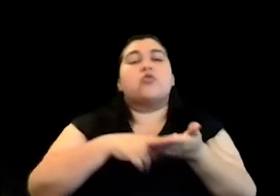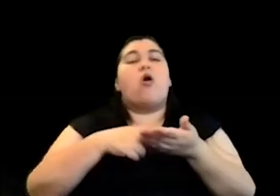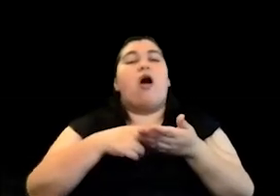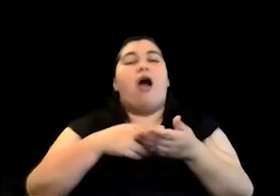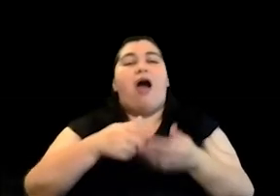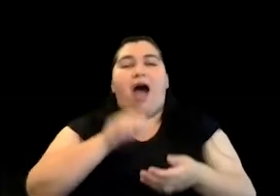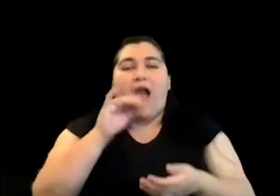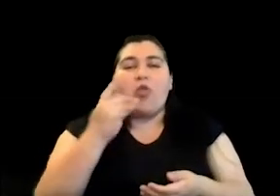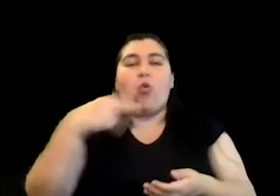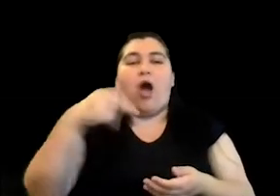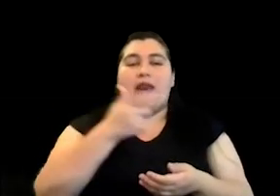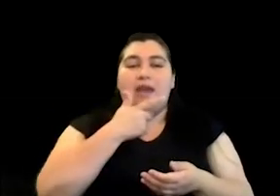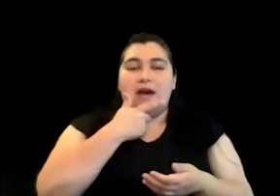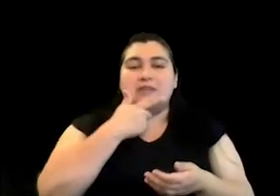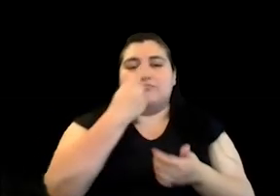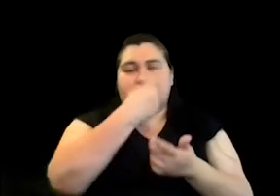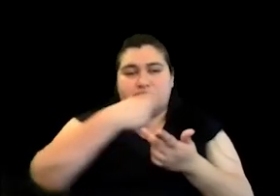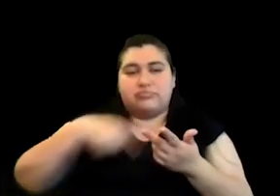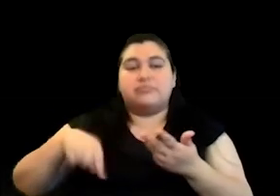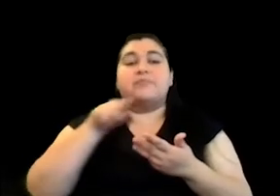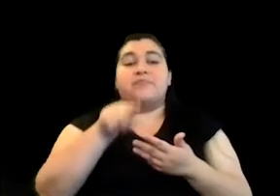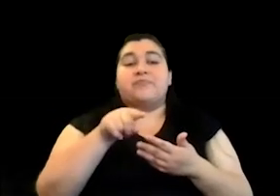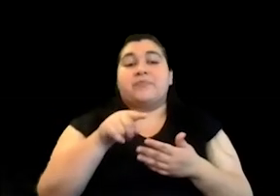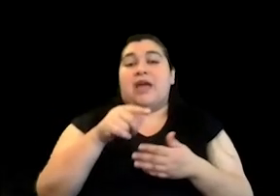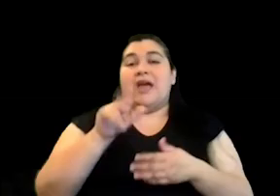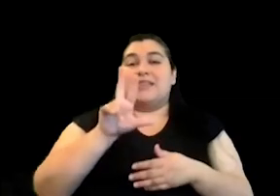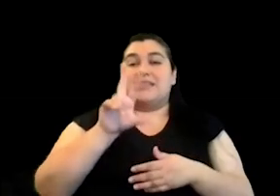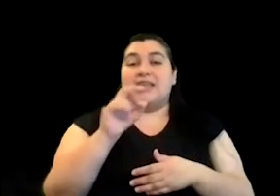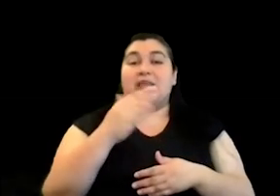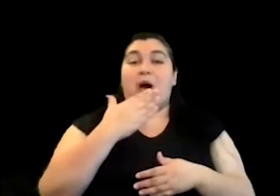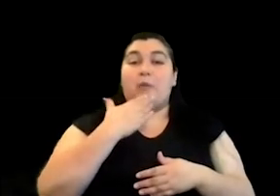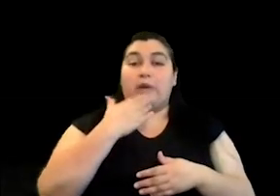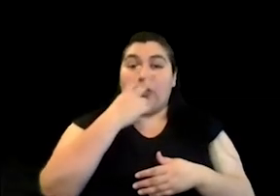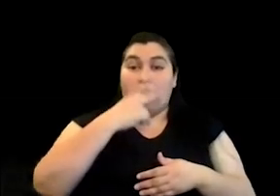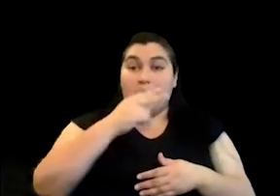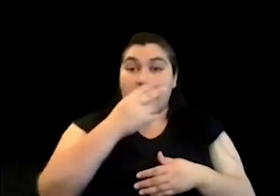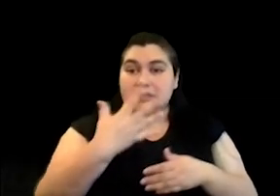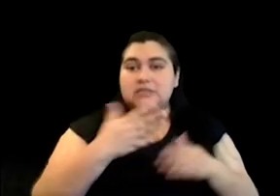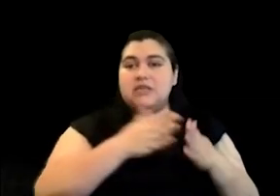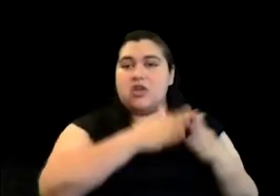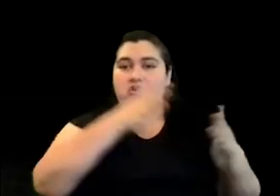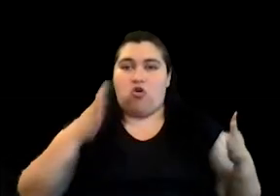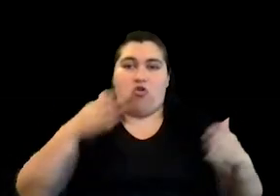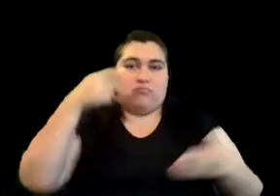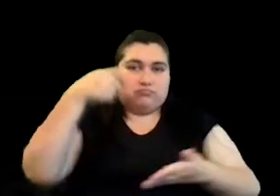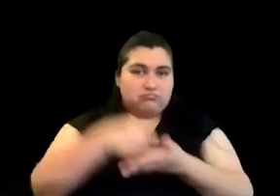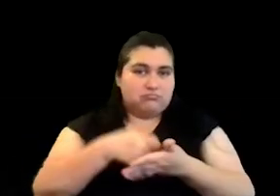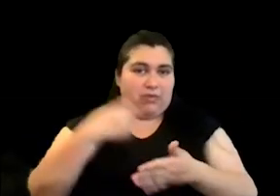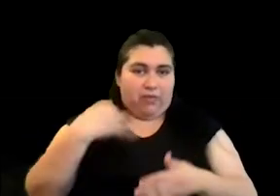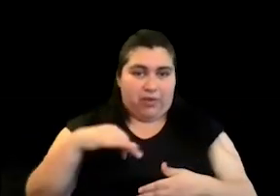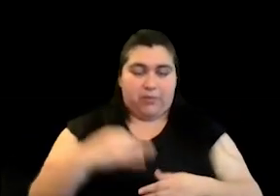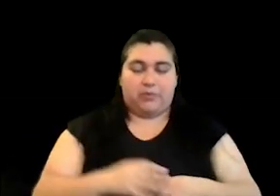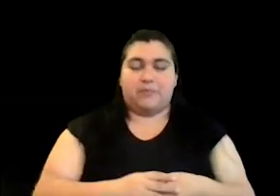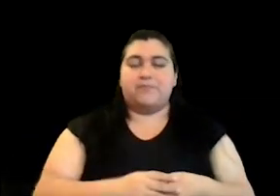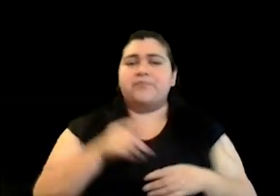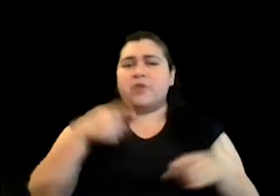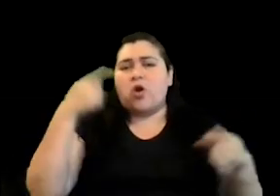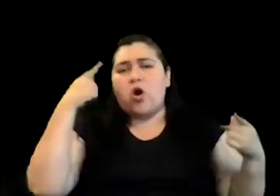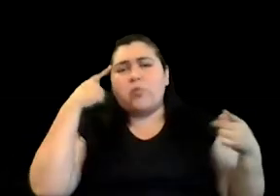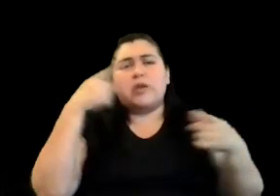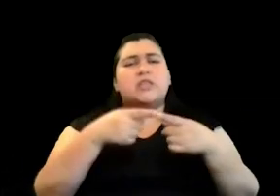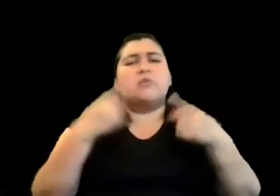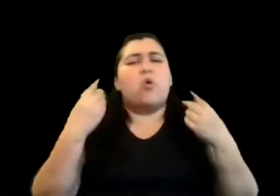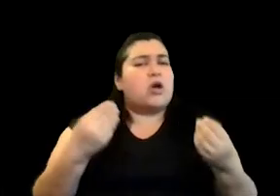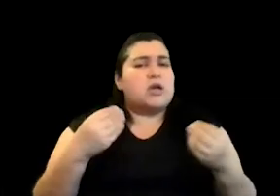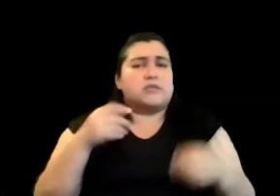social vencidas al 30 de abril de 2025. Bueno, como el objetivo es lograr cumplimiento